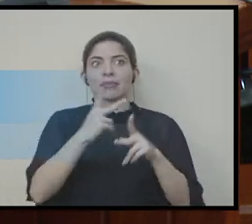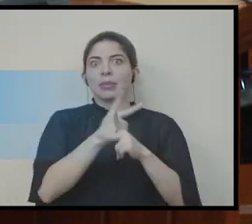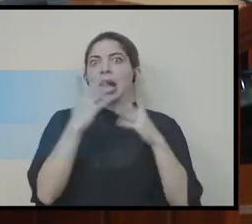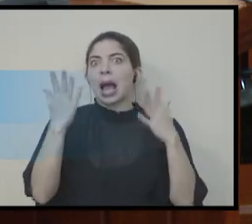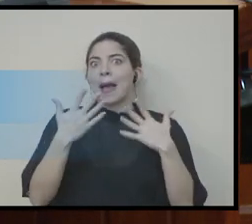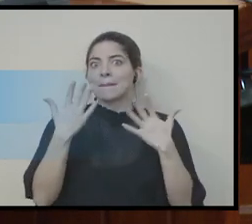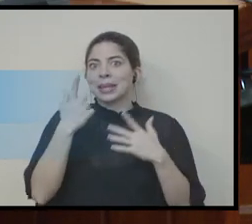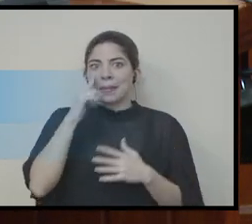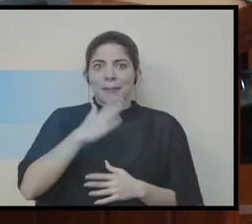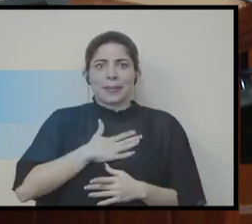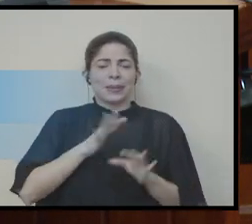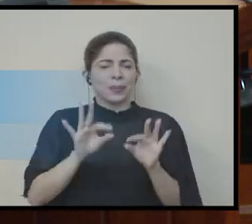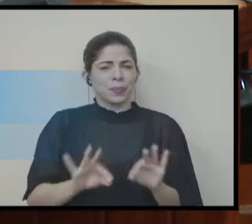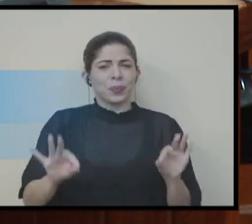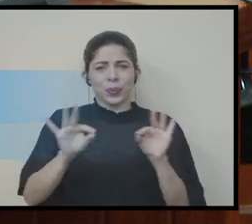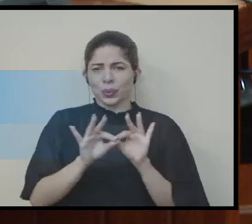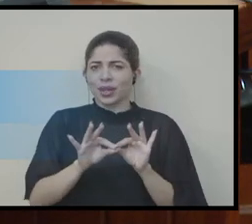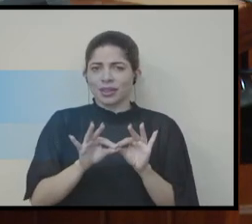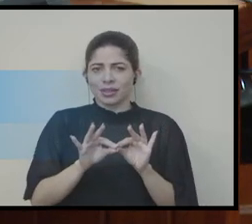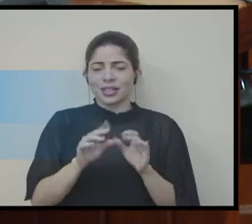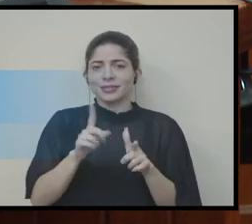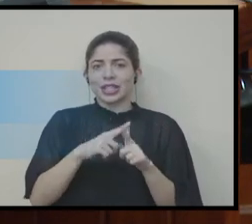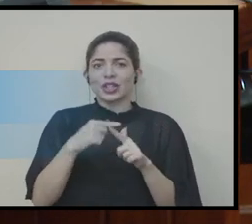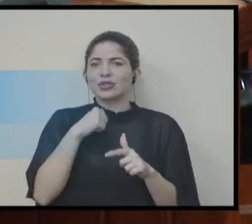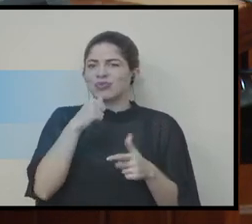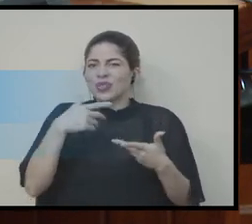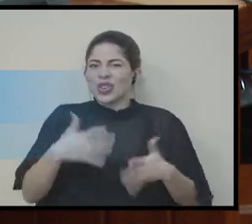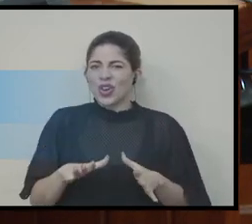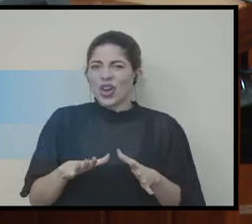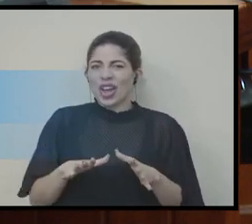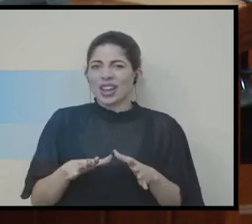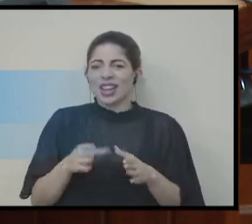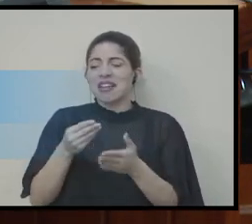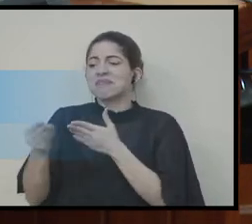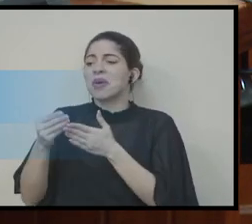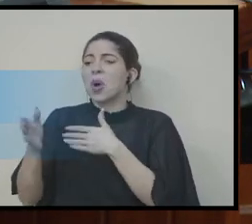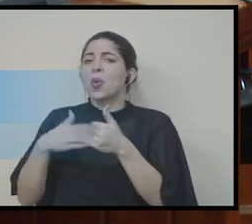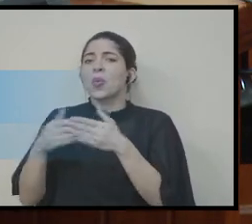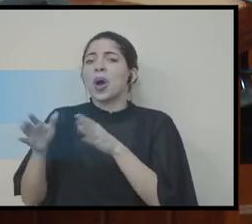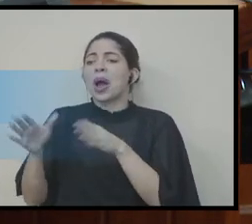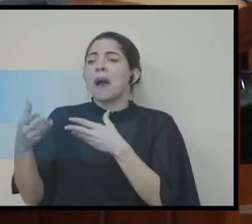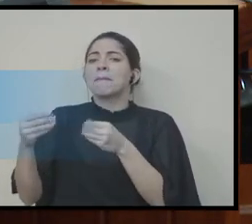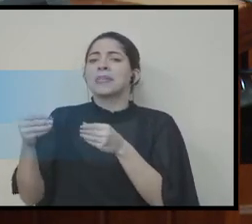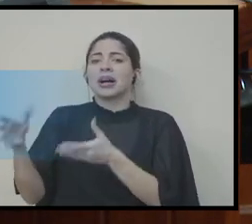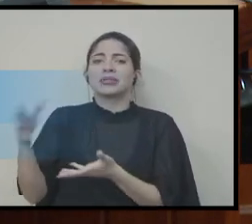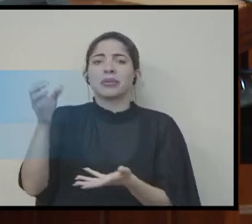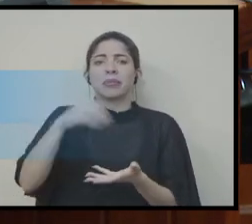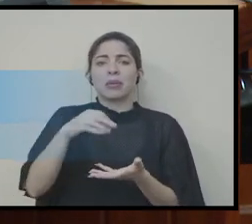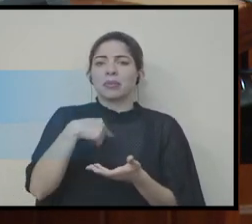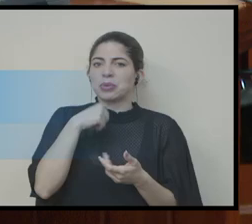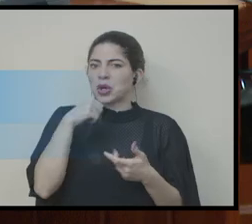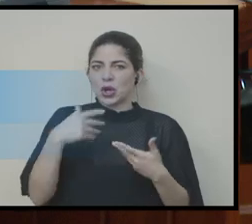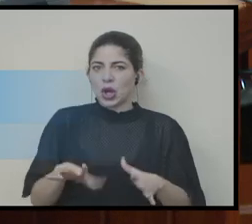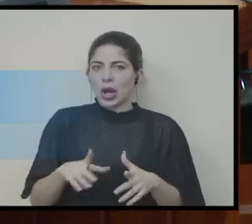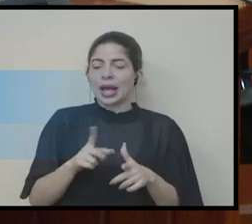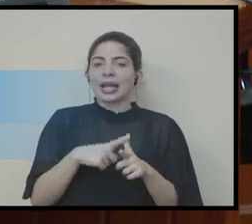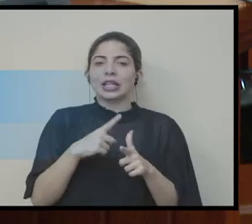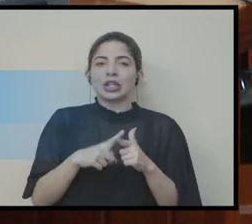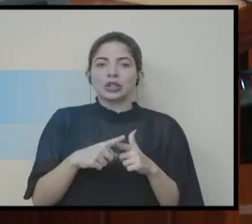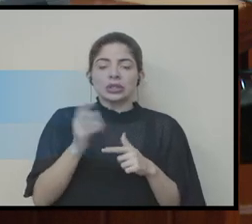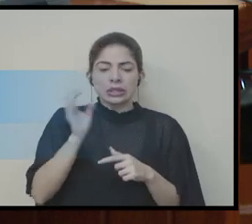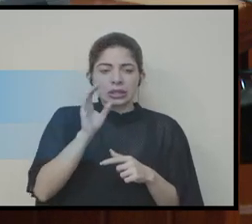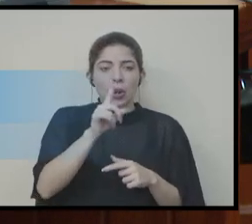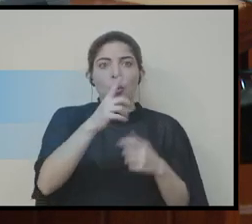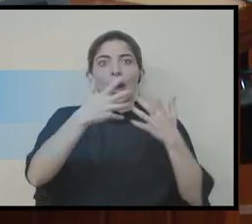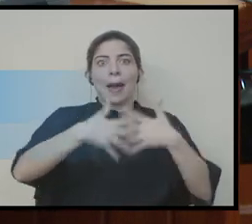es súper importante para mí. Entonces no quería nada más ir a comprar cualquier tarro de plástico. Entonces, bueno, conseguí